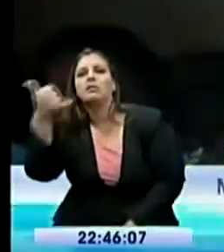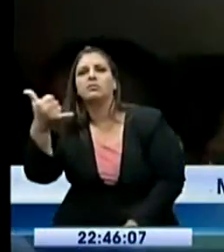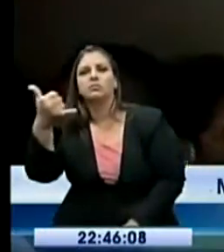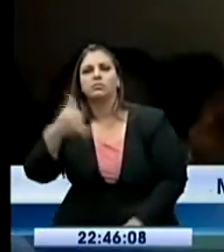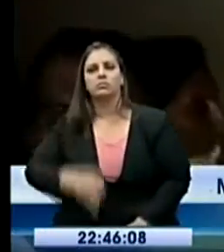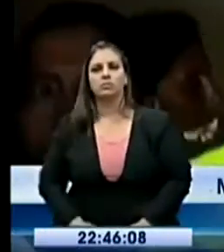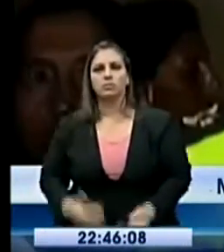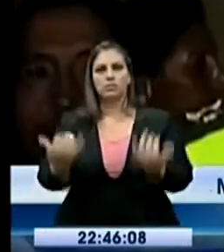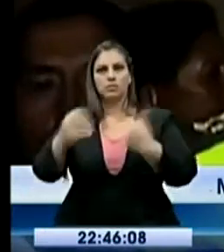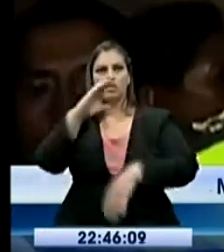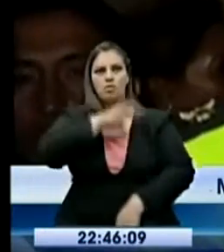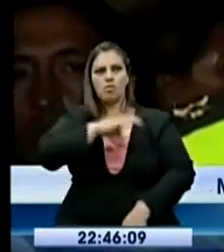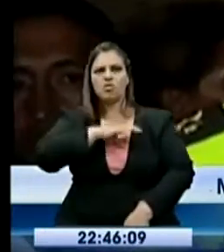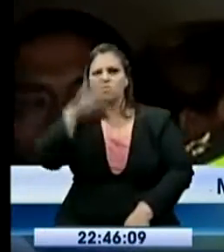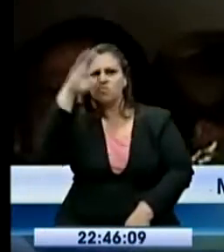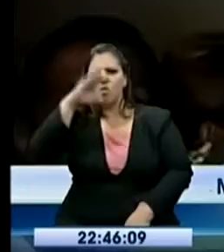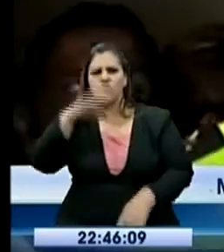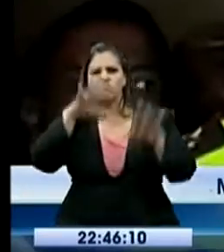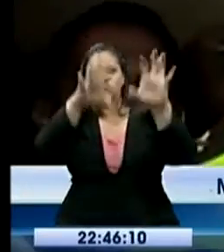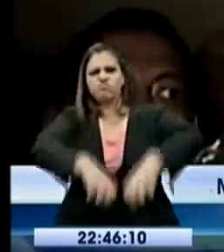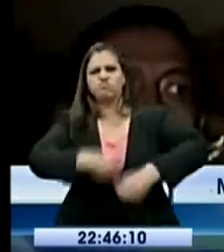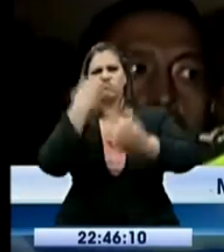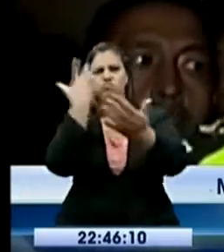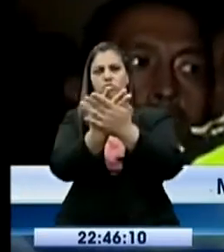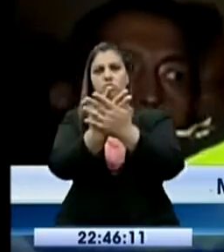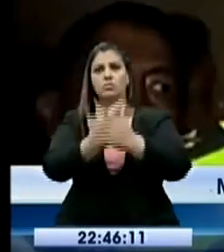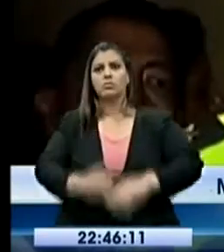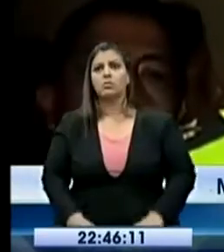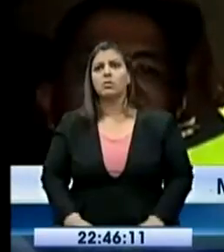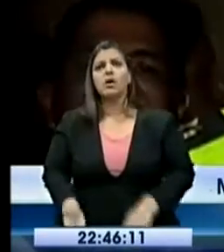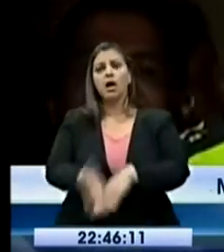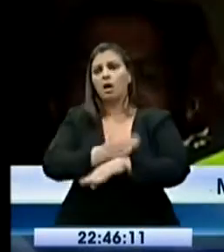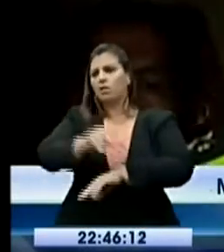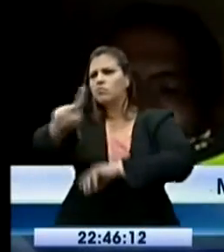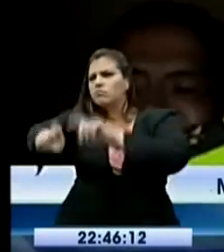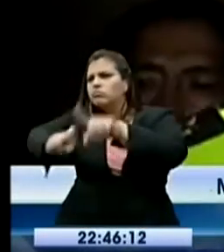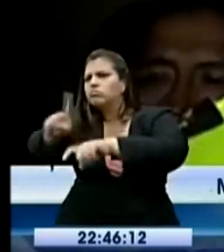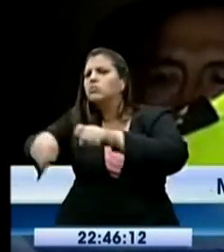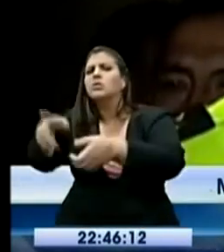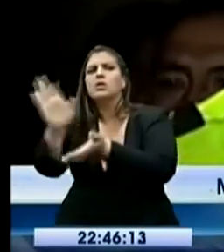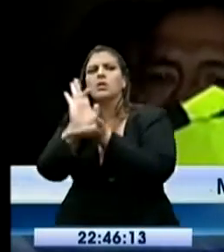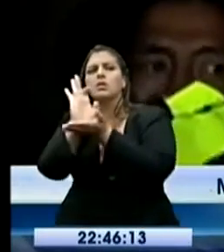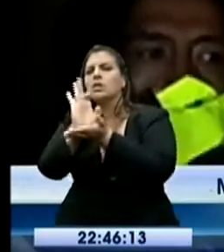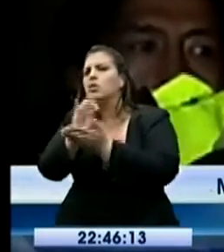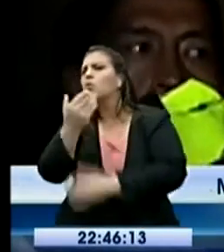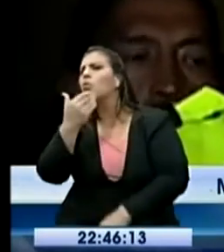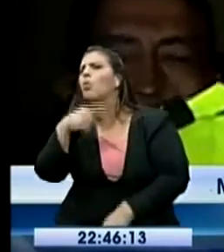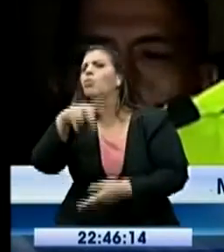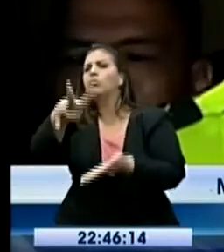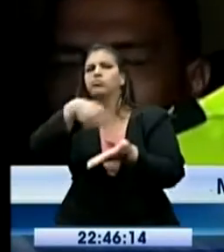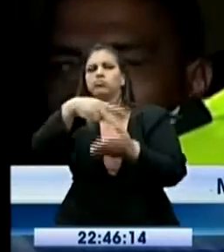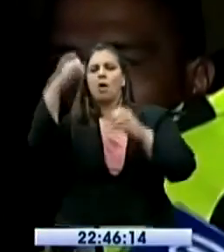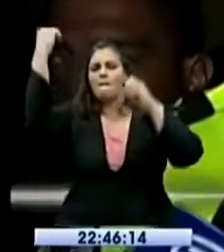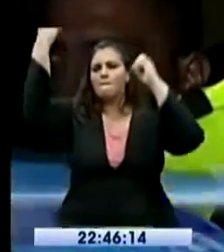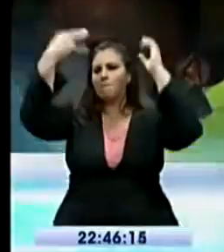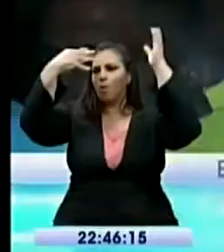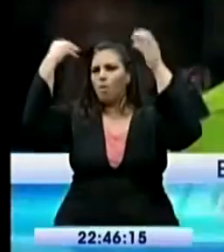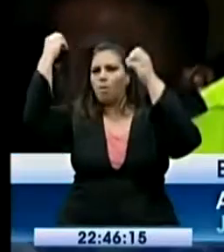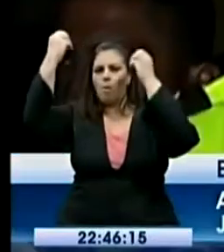obtener varias versiones de diferentes personas, ¿no? Que habían estado en una discoteca, posterior se habían